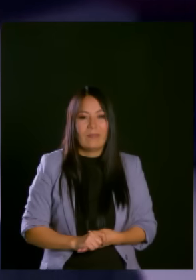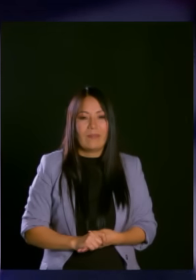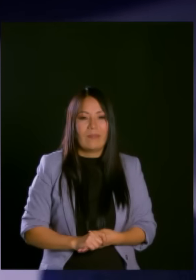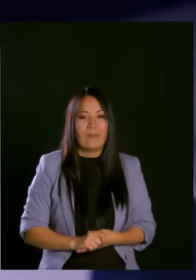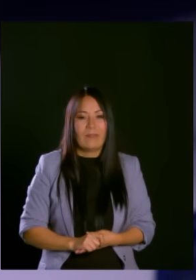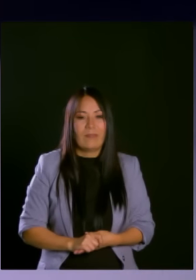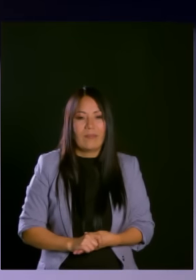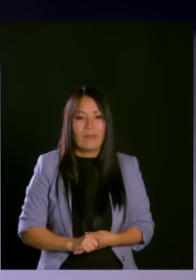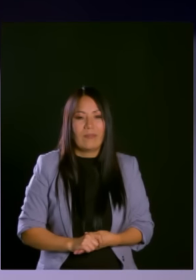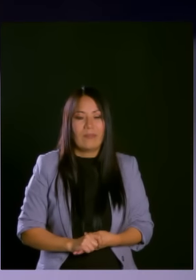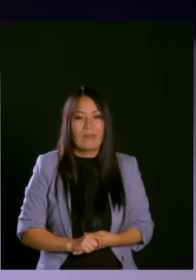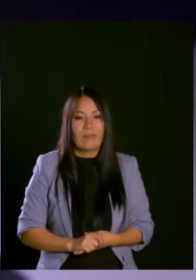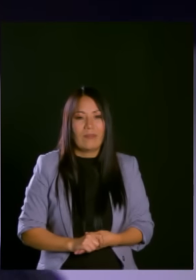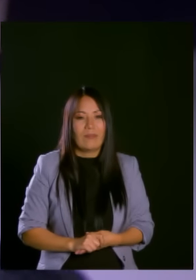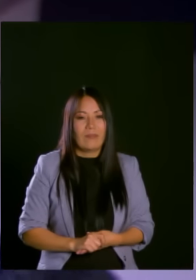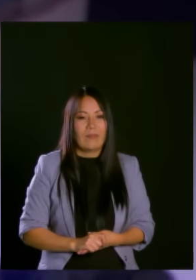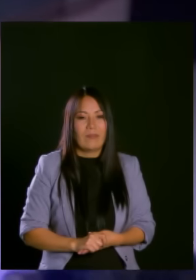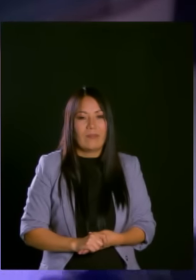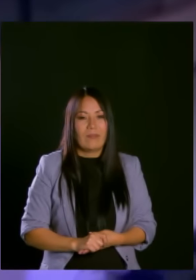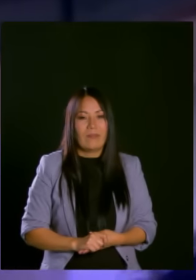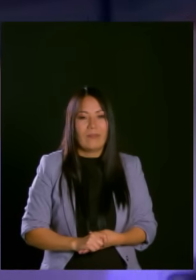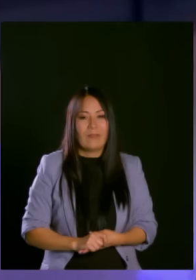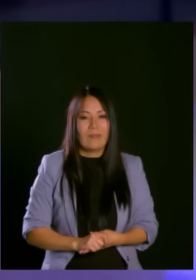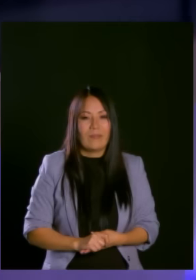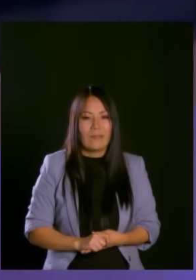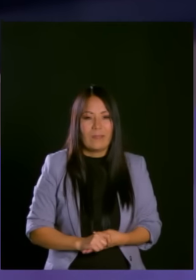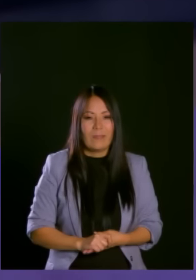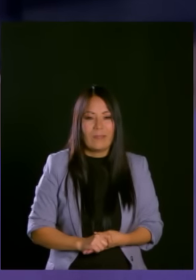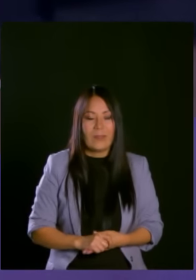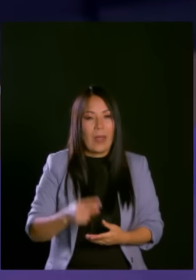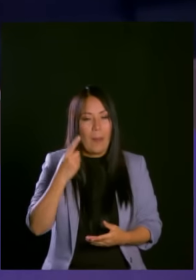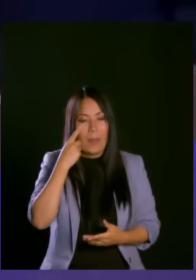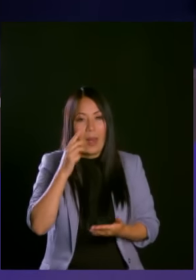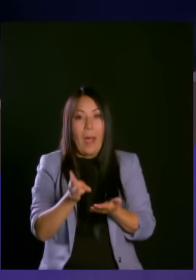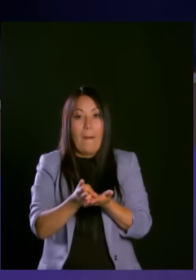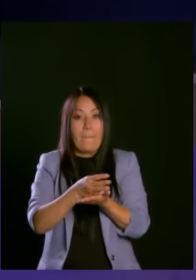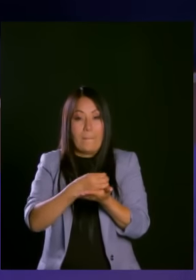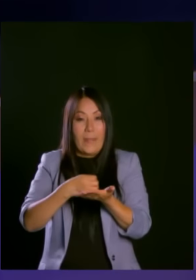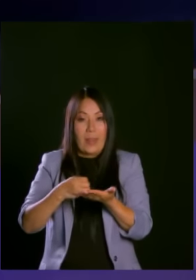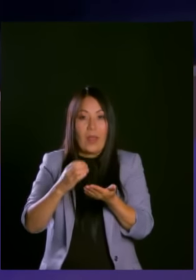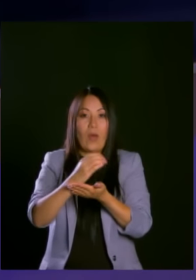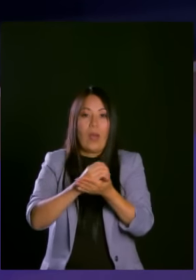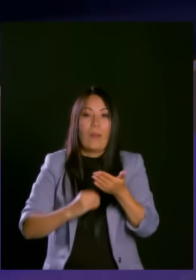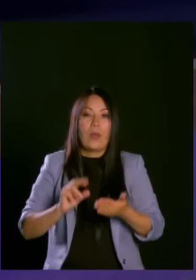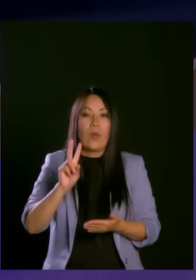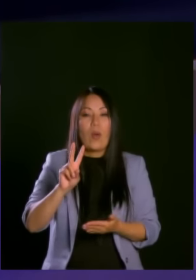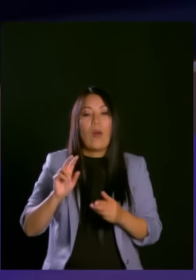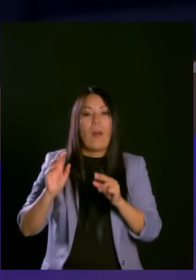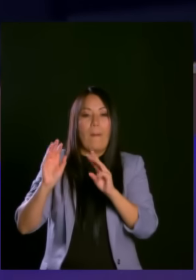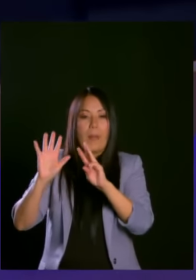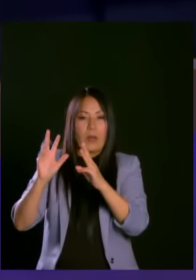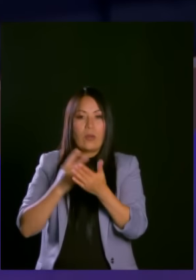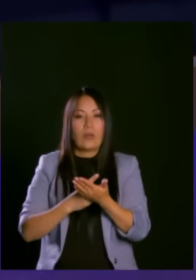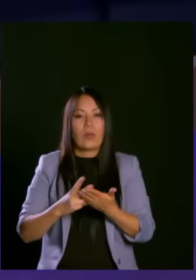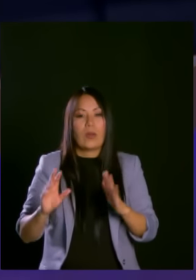Mateo capítulo 28:16.